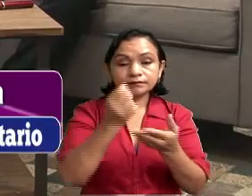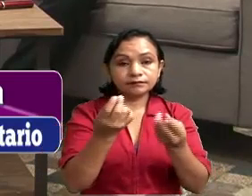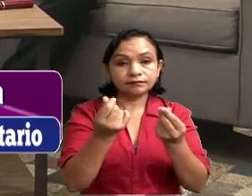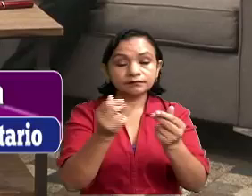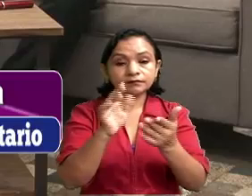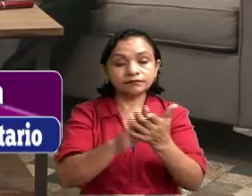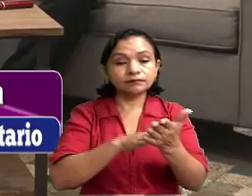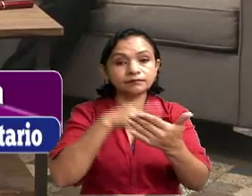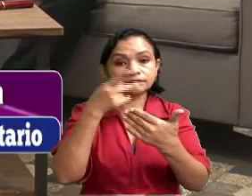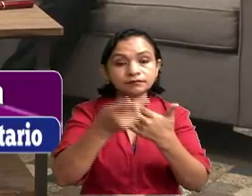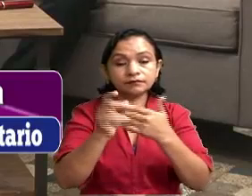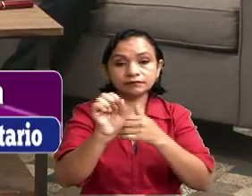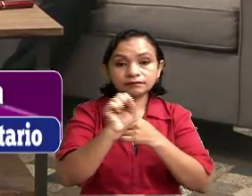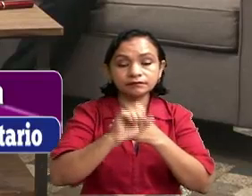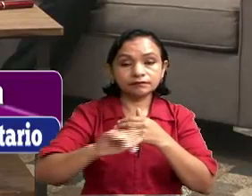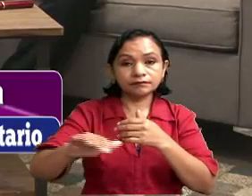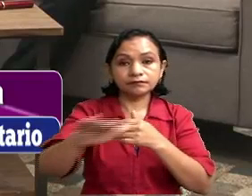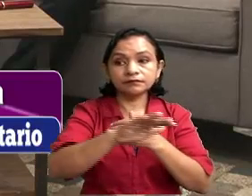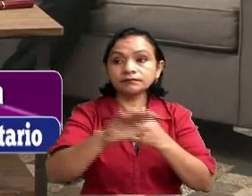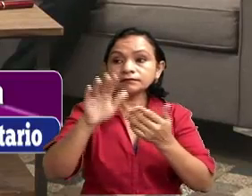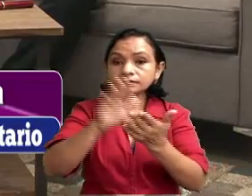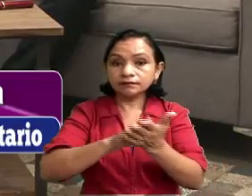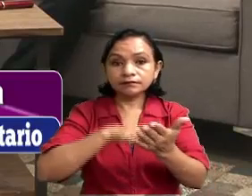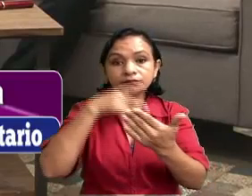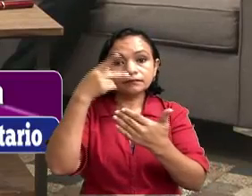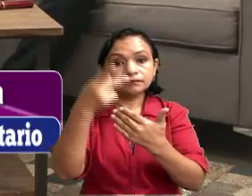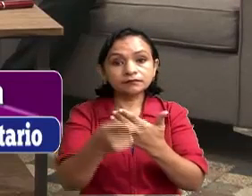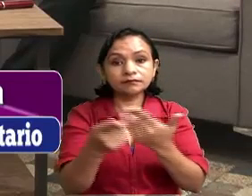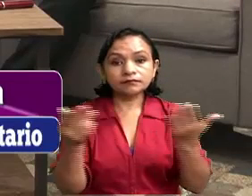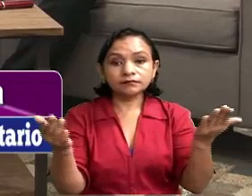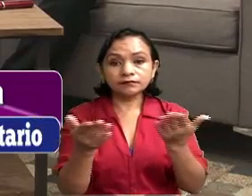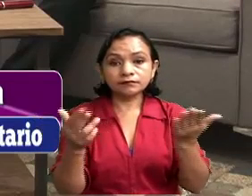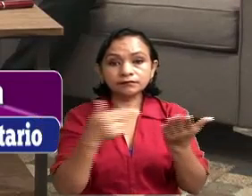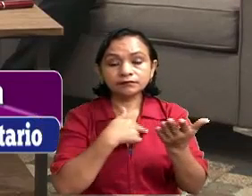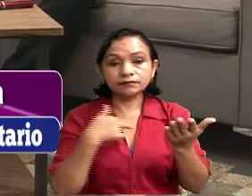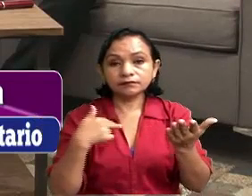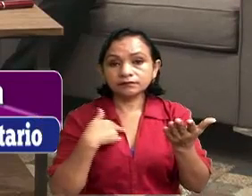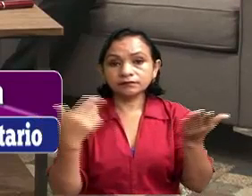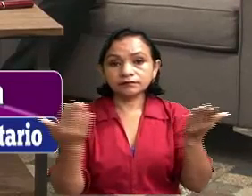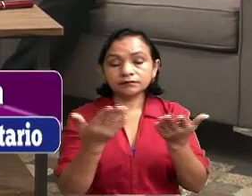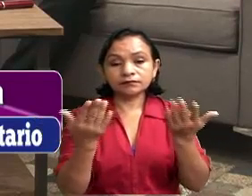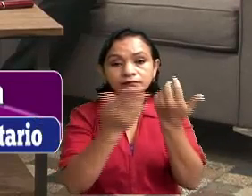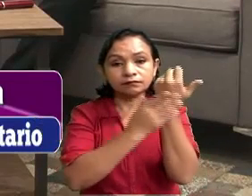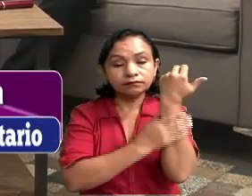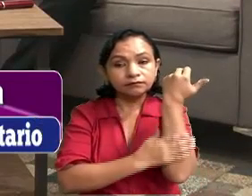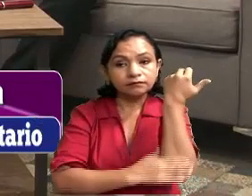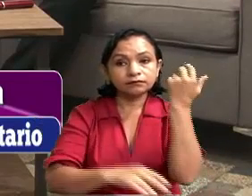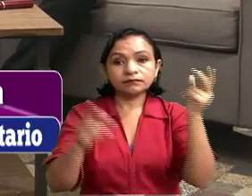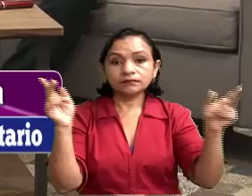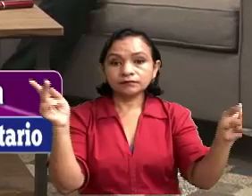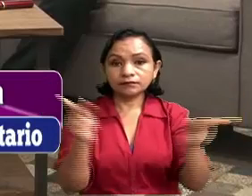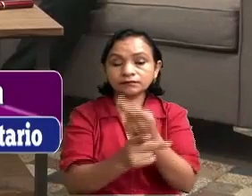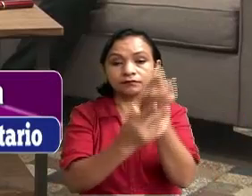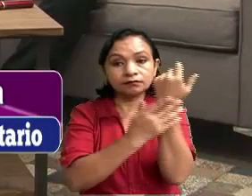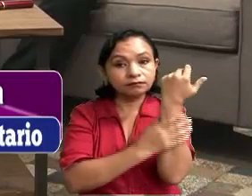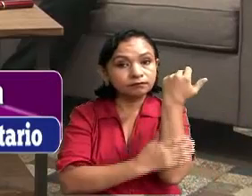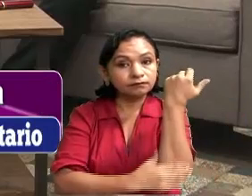sociales, garantizando la inversión en programas para seguir reduciendo la pobreza y la pobreza extrema,